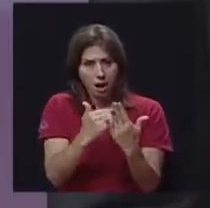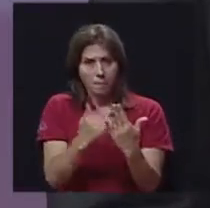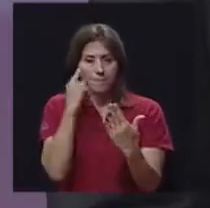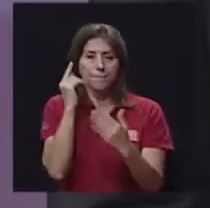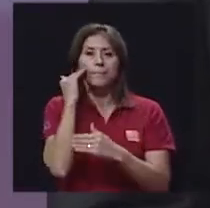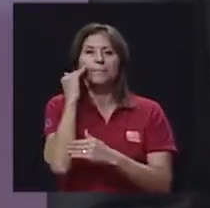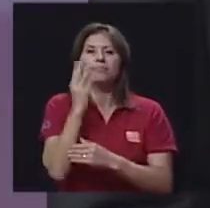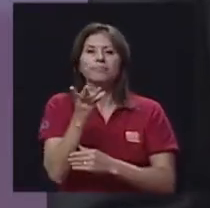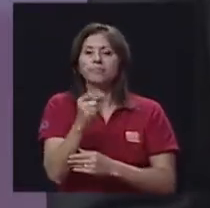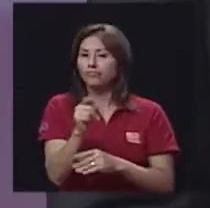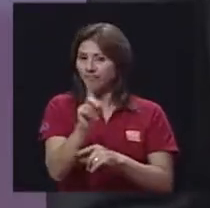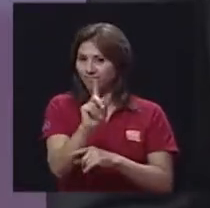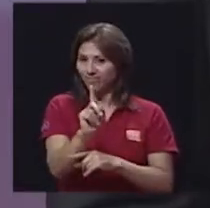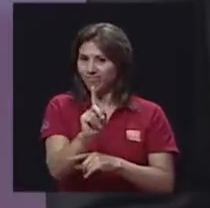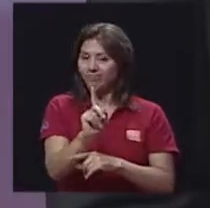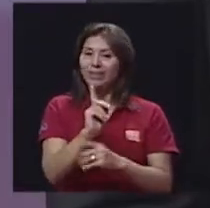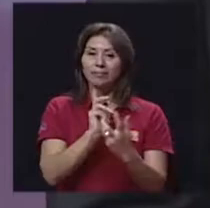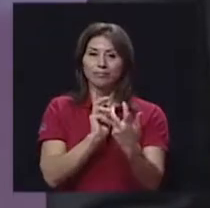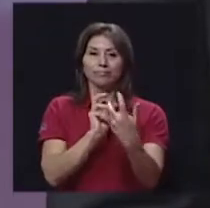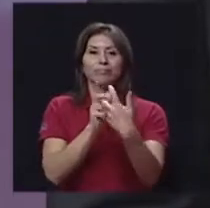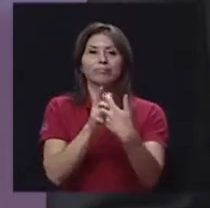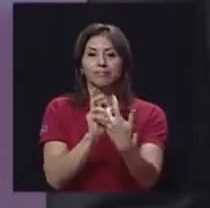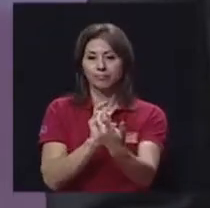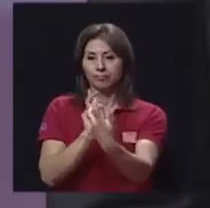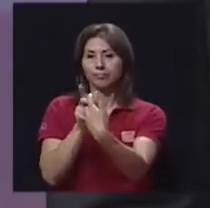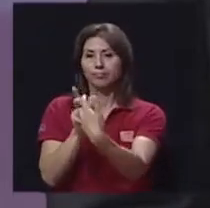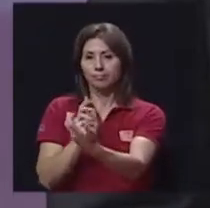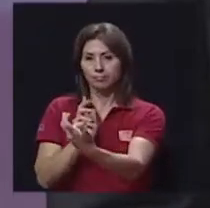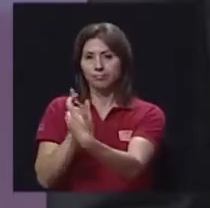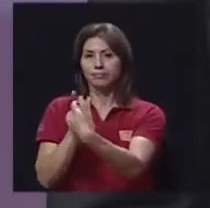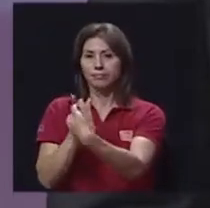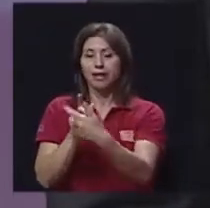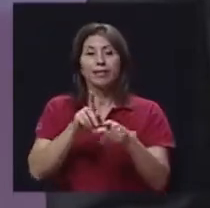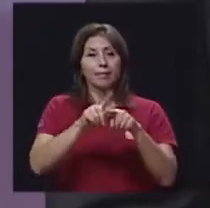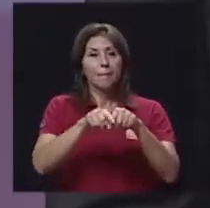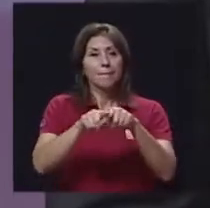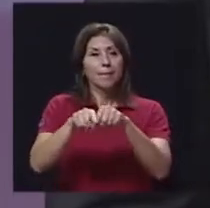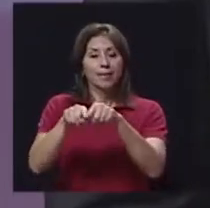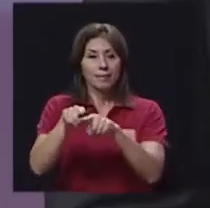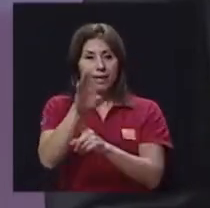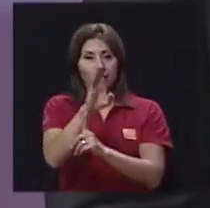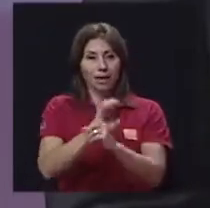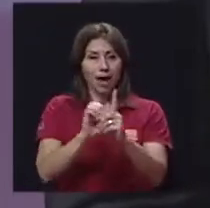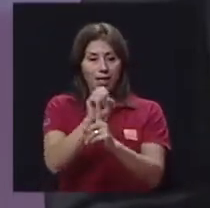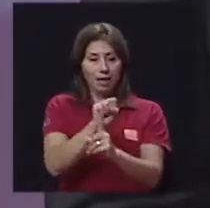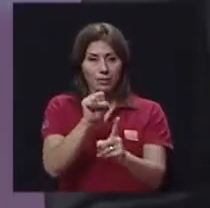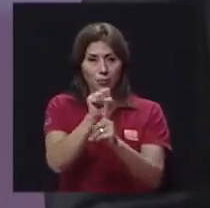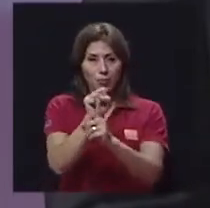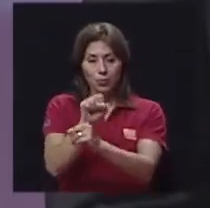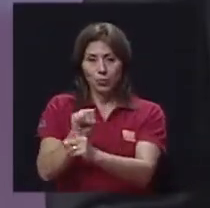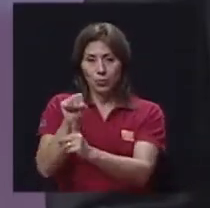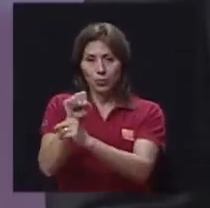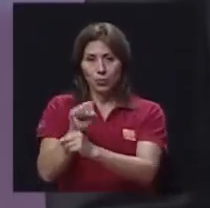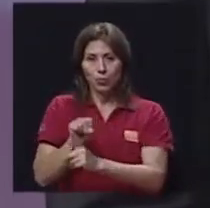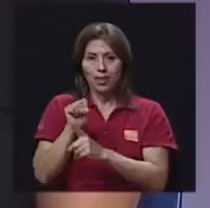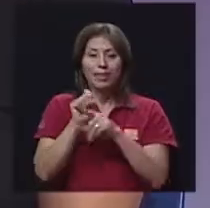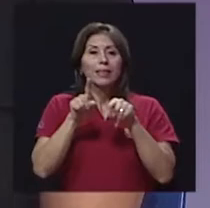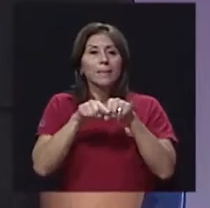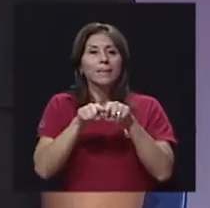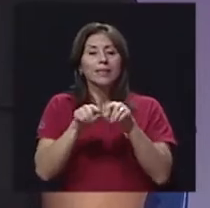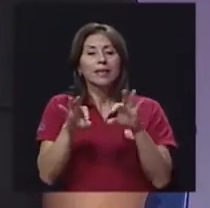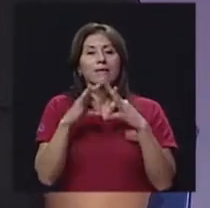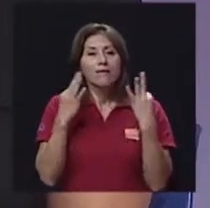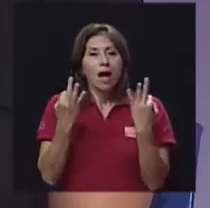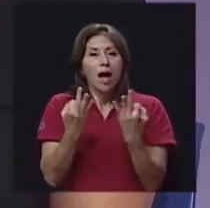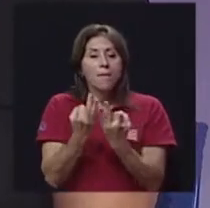cada caso en particular, dependiendo de la situación de la familia, del número de beneficiarios,